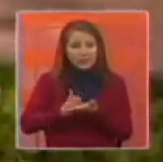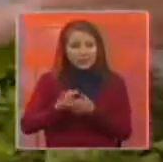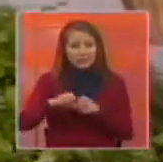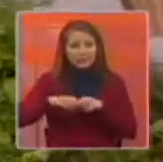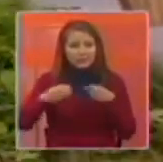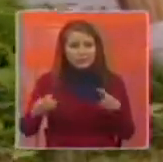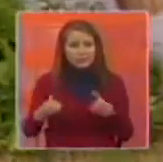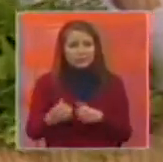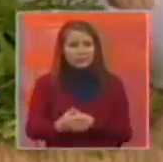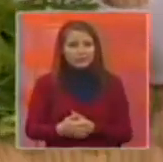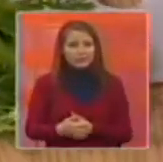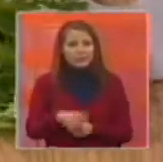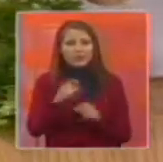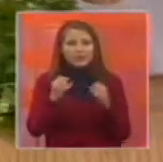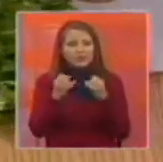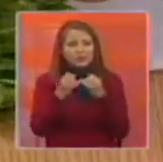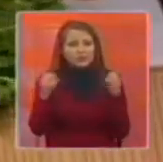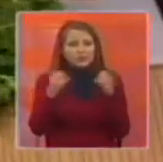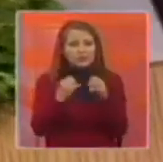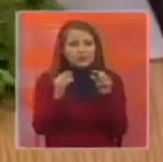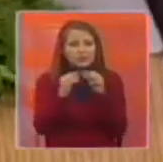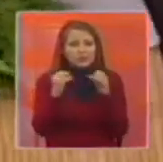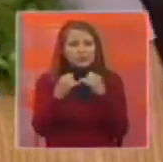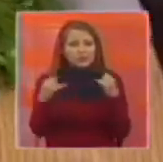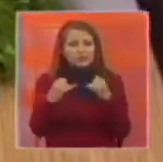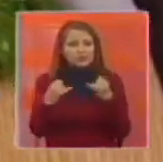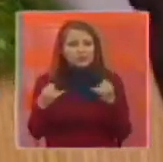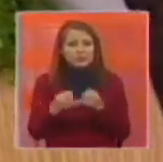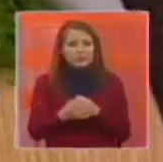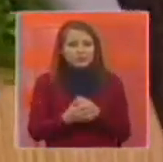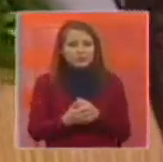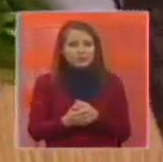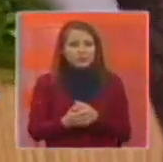que es digamos la hojita, y los tallitos